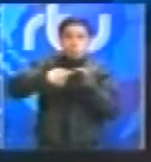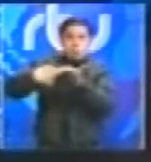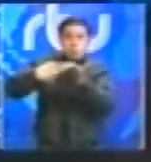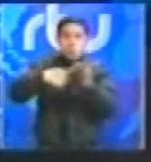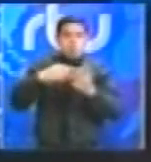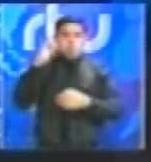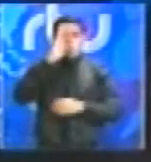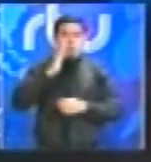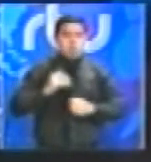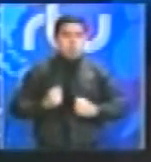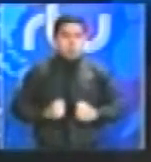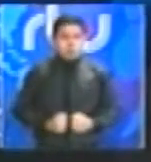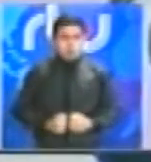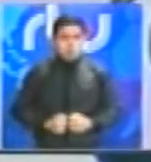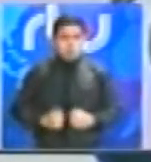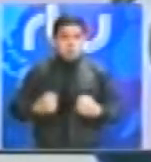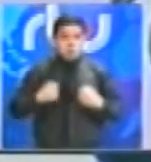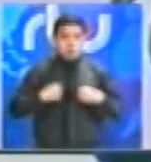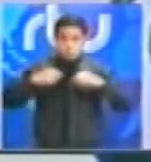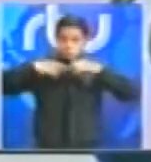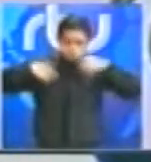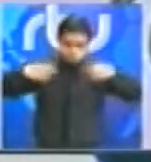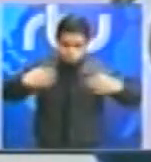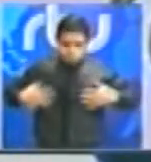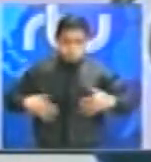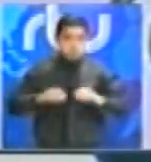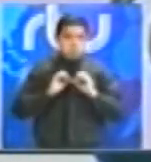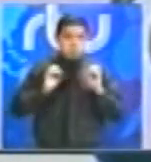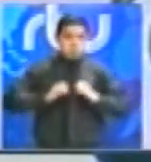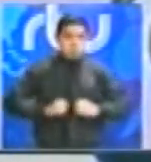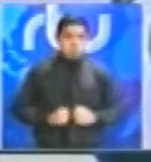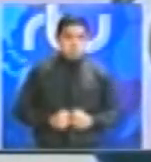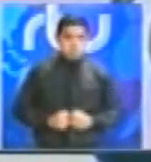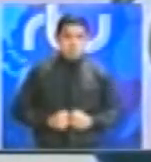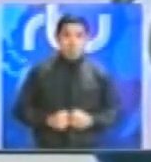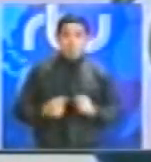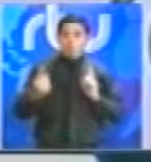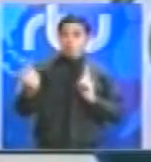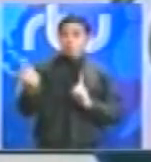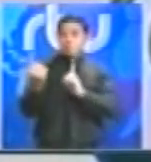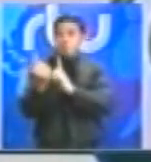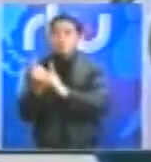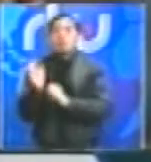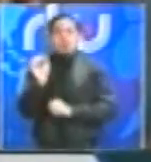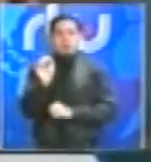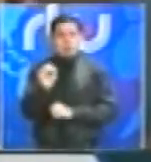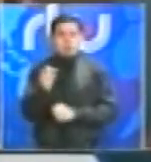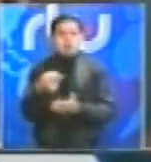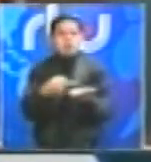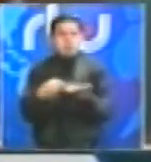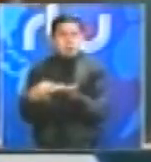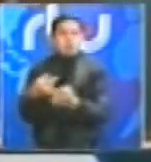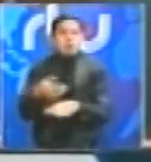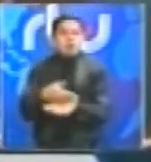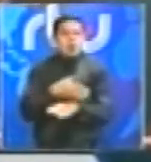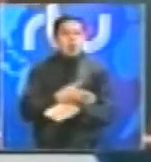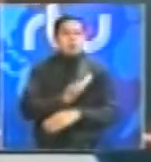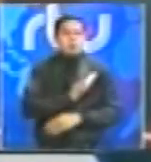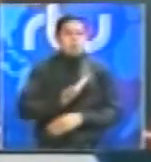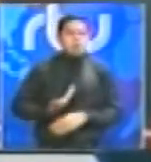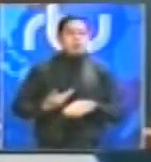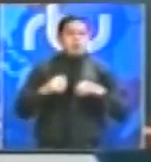jamás lo haré, no soy así. Serrano no descartó haberse reunido con el exagente cuando fungía como presidente